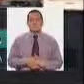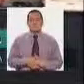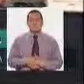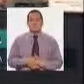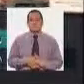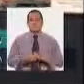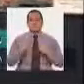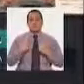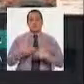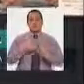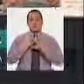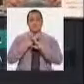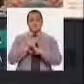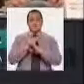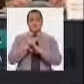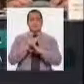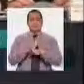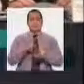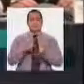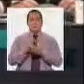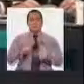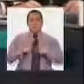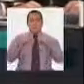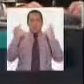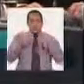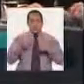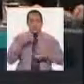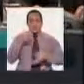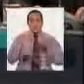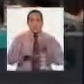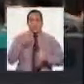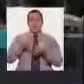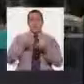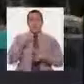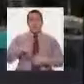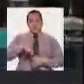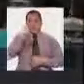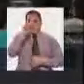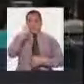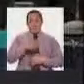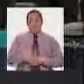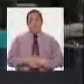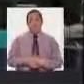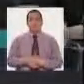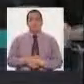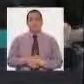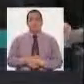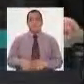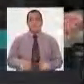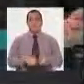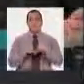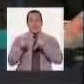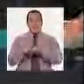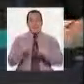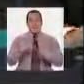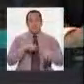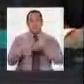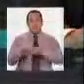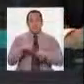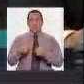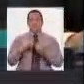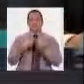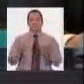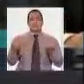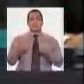Yo rechazo que las decisiones judiciales de la República del Perú se realizan sobre la base